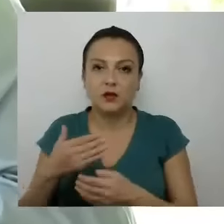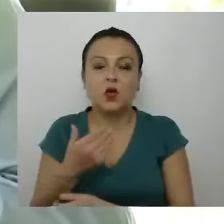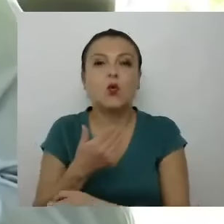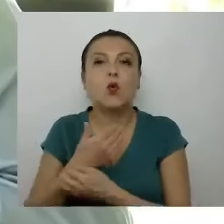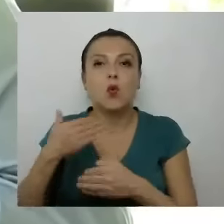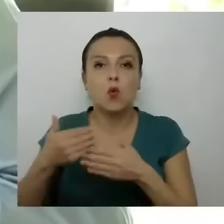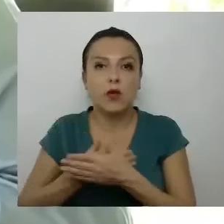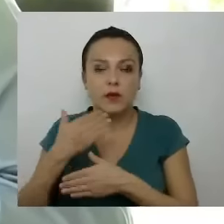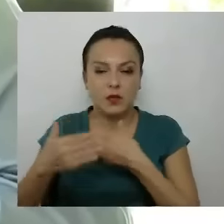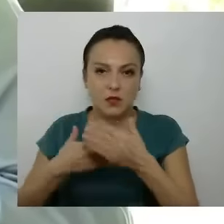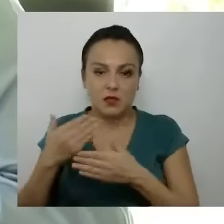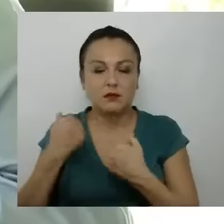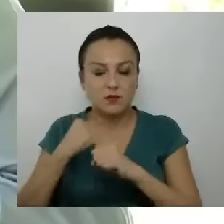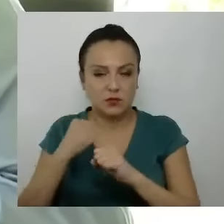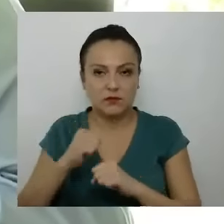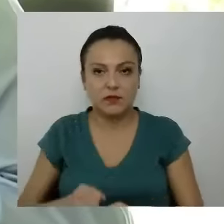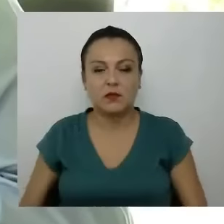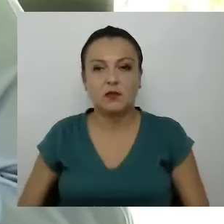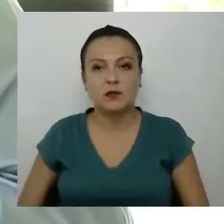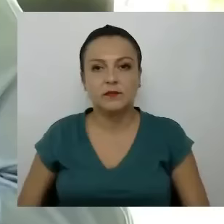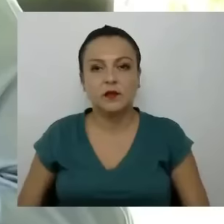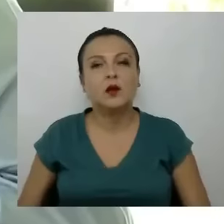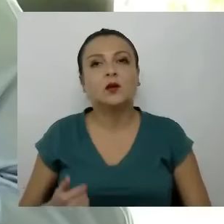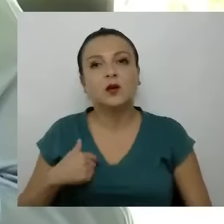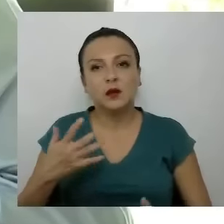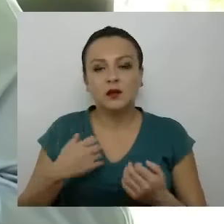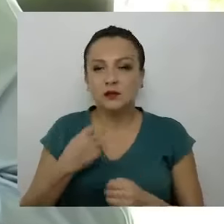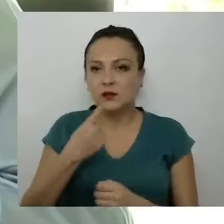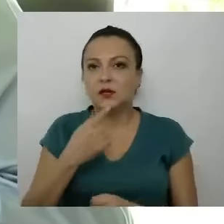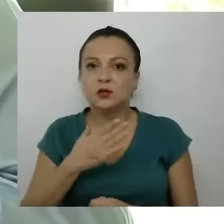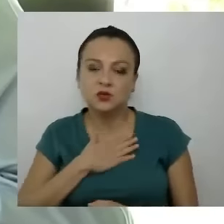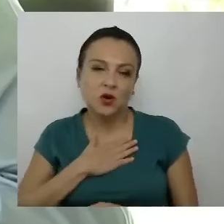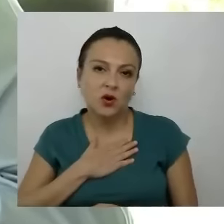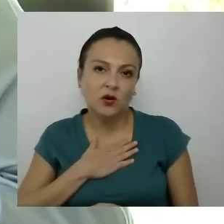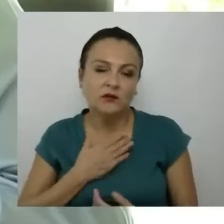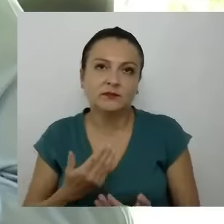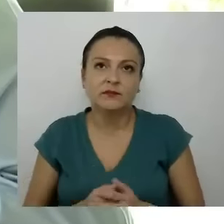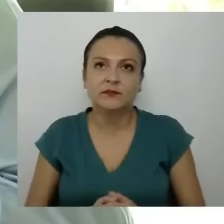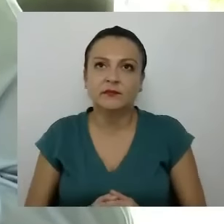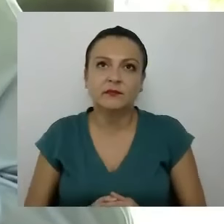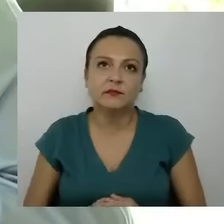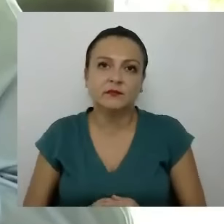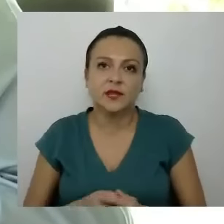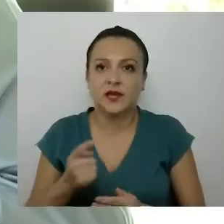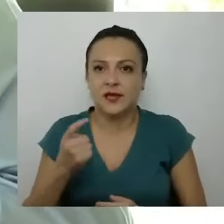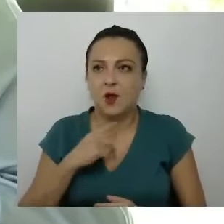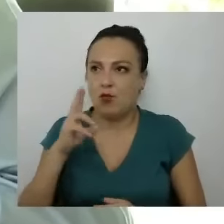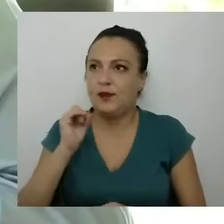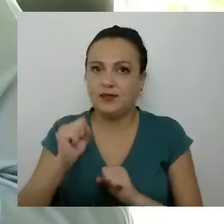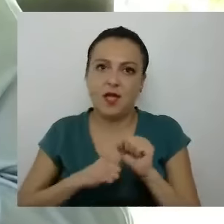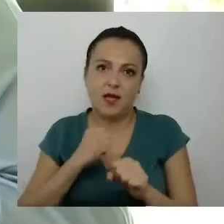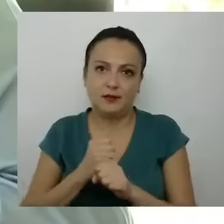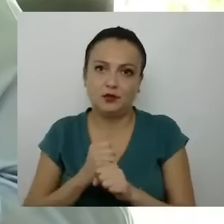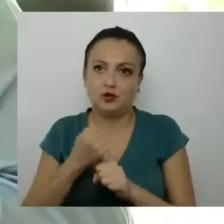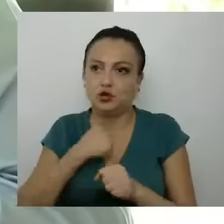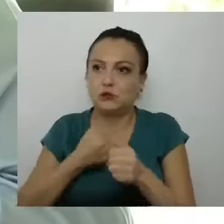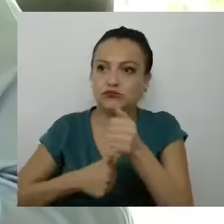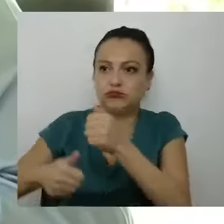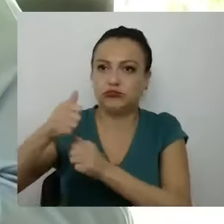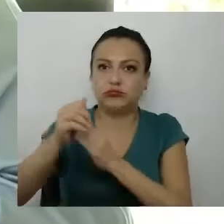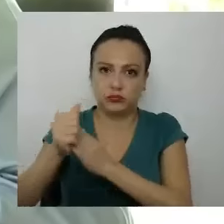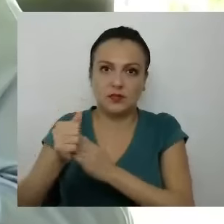de una nueva gestión municipal. Yo quiero decirle que yo pues tengo como 30 años de ser jerarca de